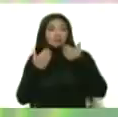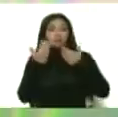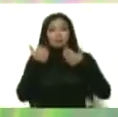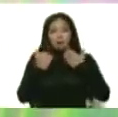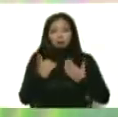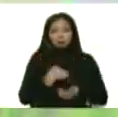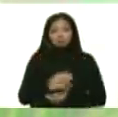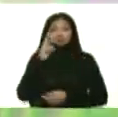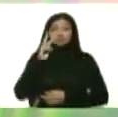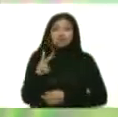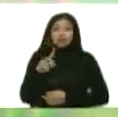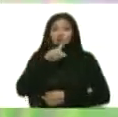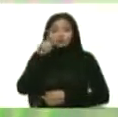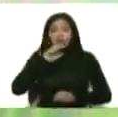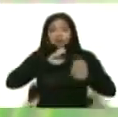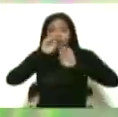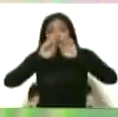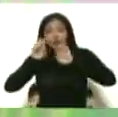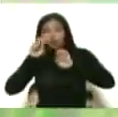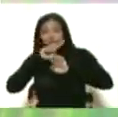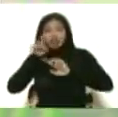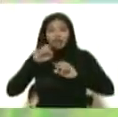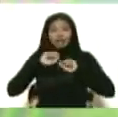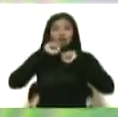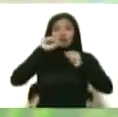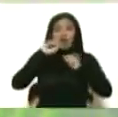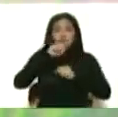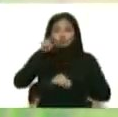casos. ¿Se dan cuenta lo que ustedes han logrado?